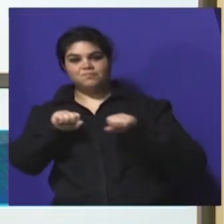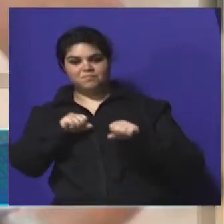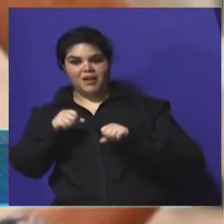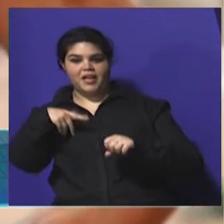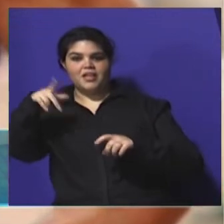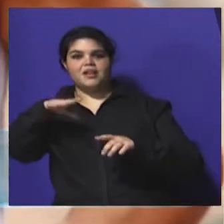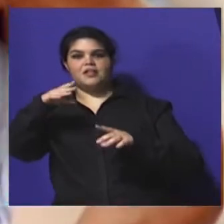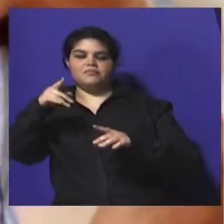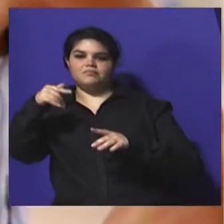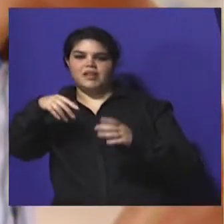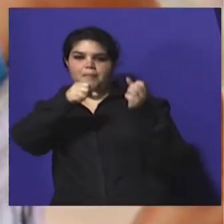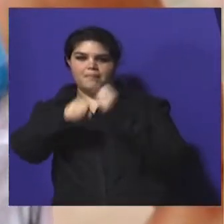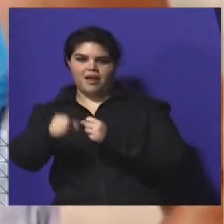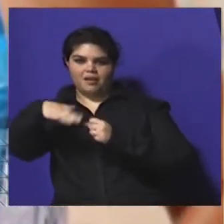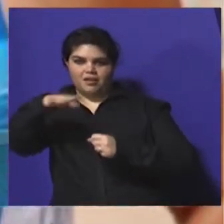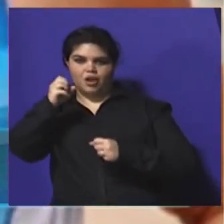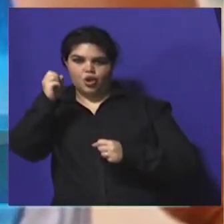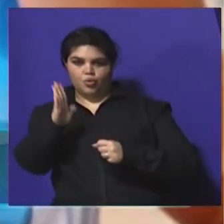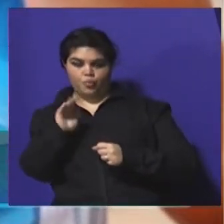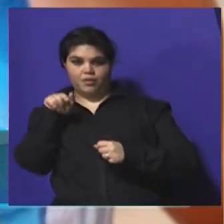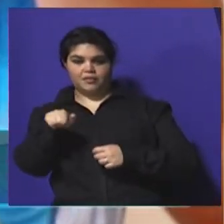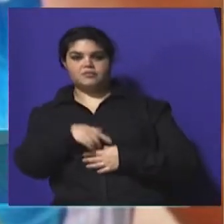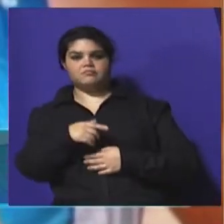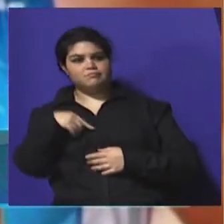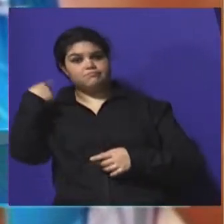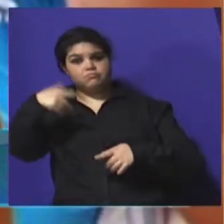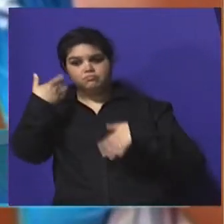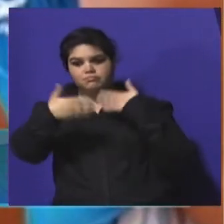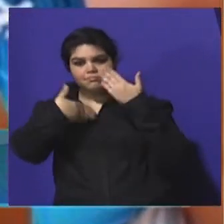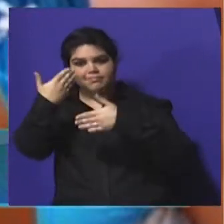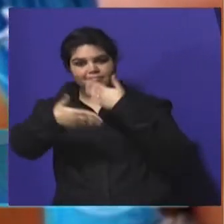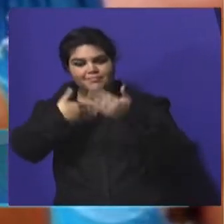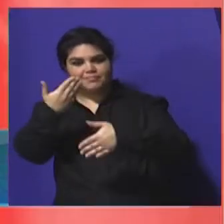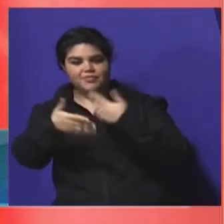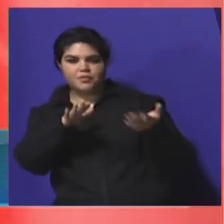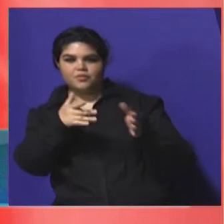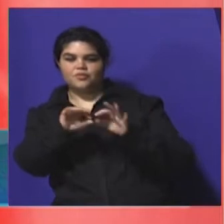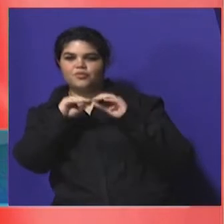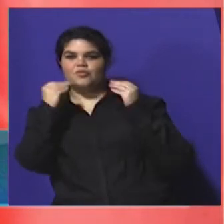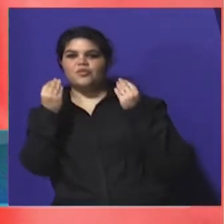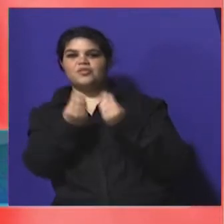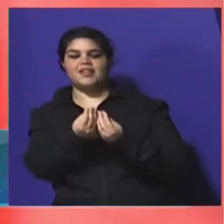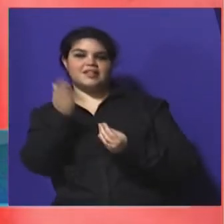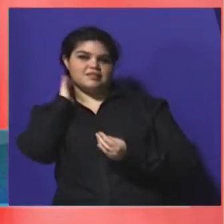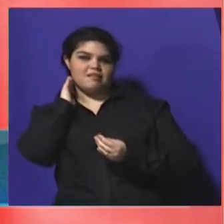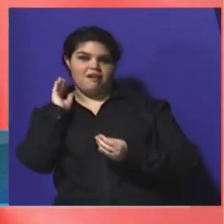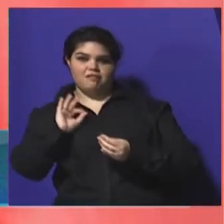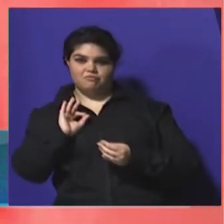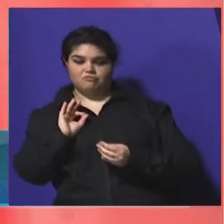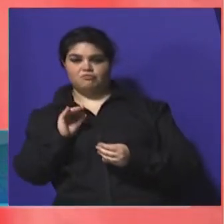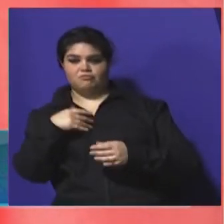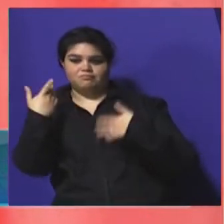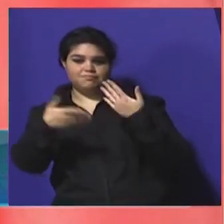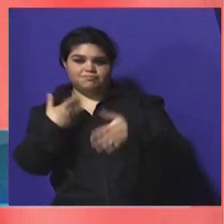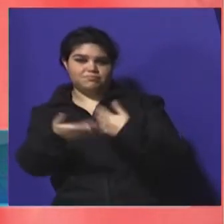regatas y ha sido una trayectoria de 16 años más o menos de toda la